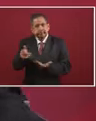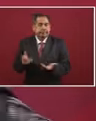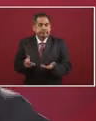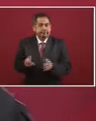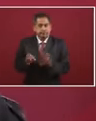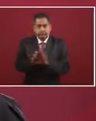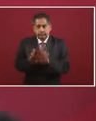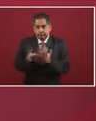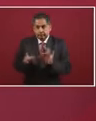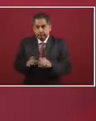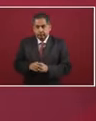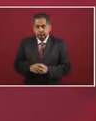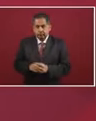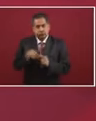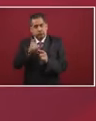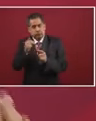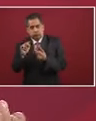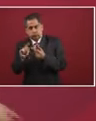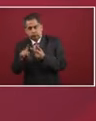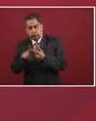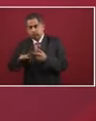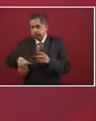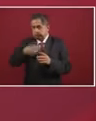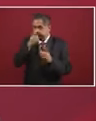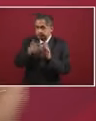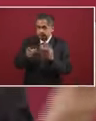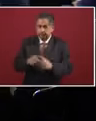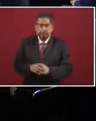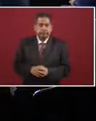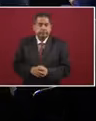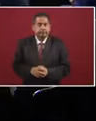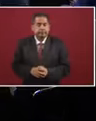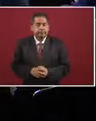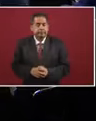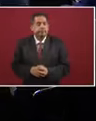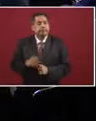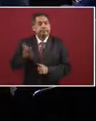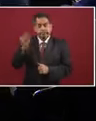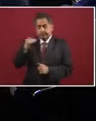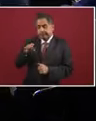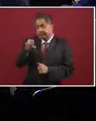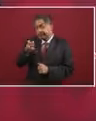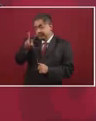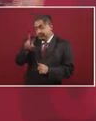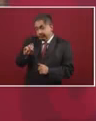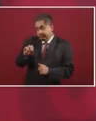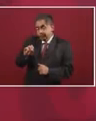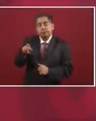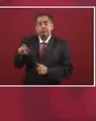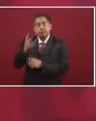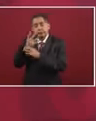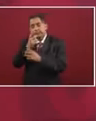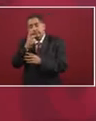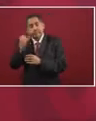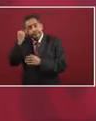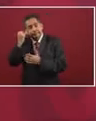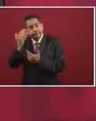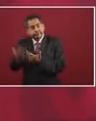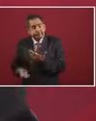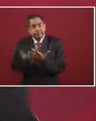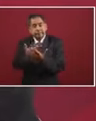Independiente, otro punto que mencioné. Ya había el presidente Evo Morales dicho que proponía unas